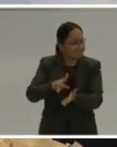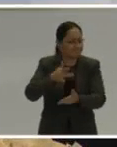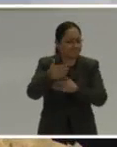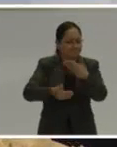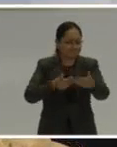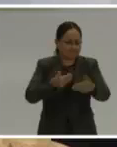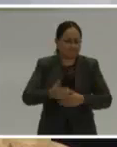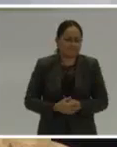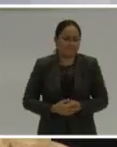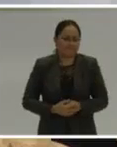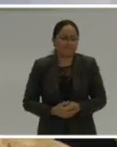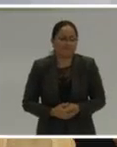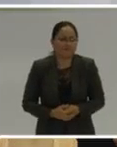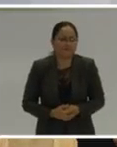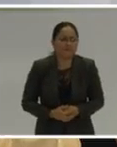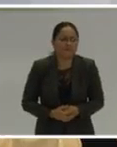¿sí?